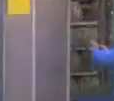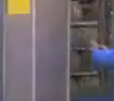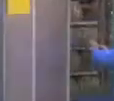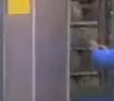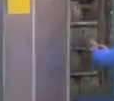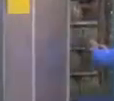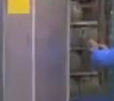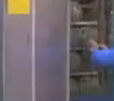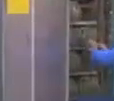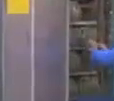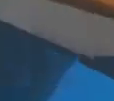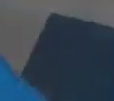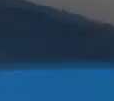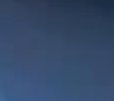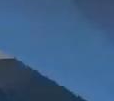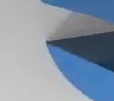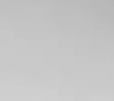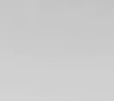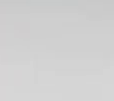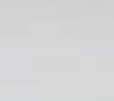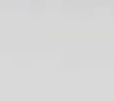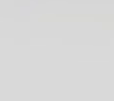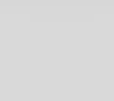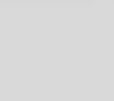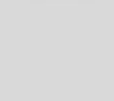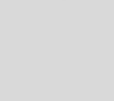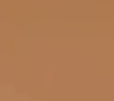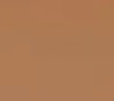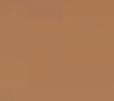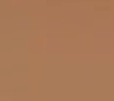noche profundizaremos en Sobre la Mesa.